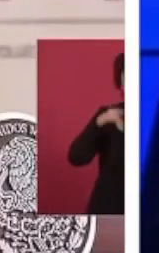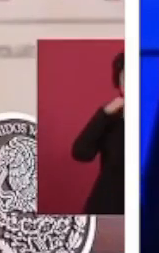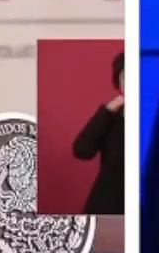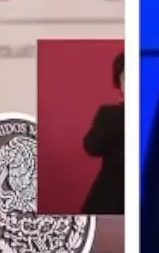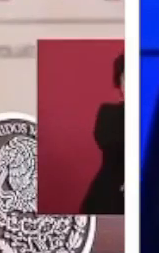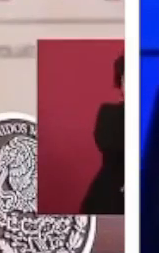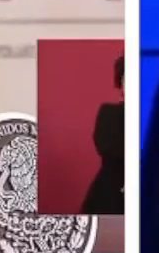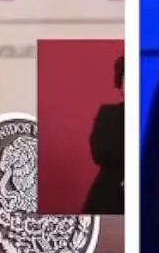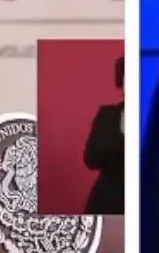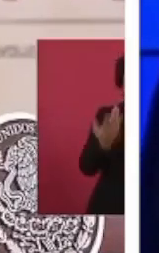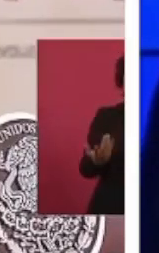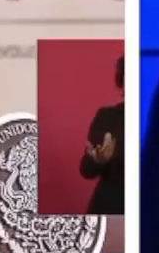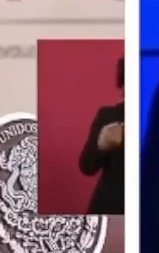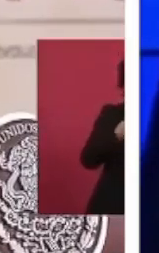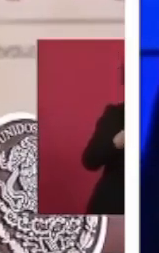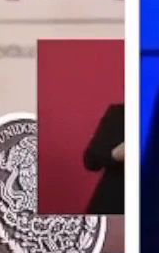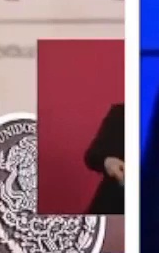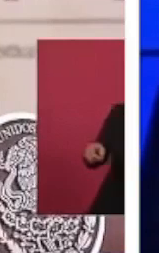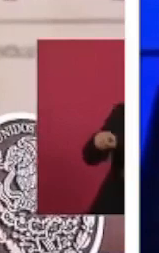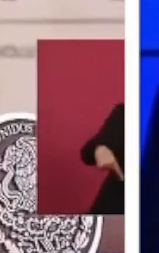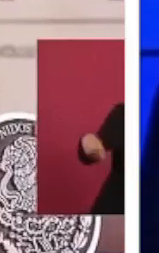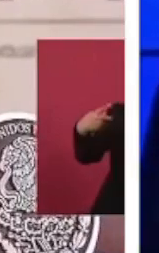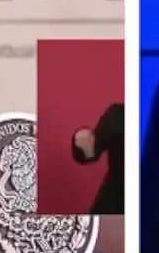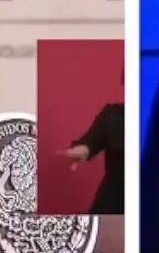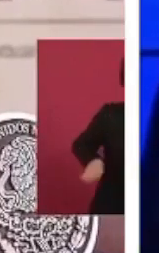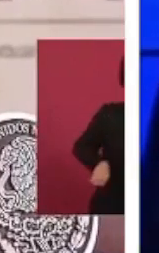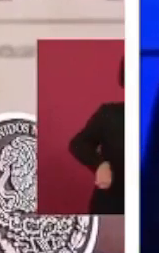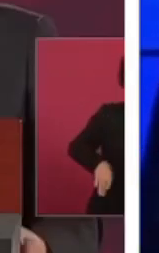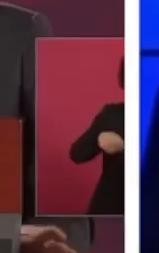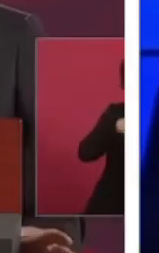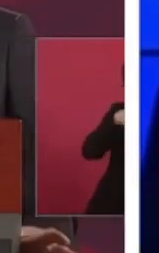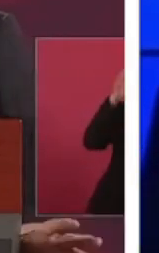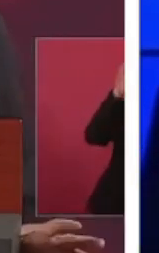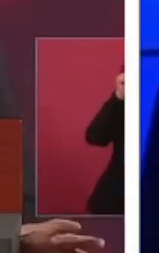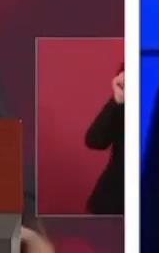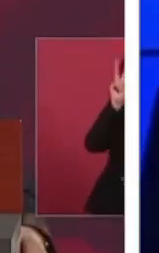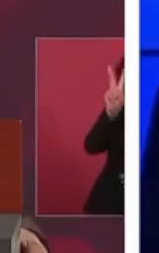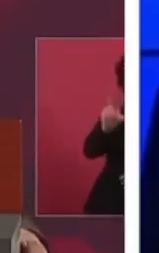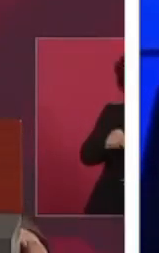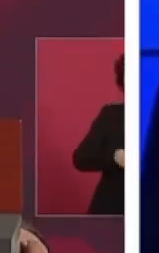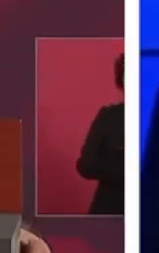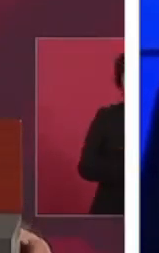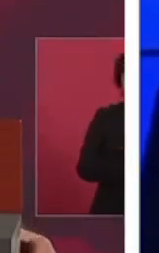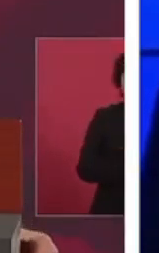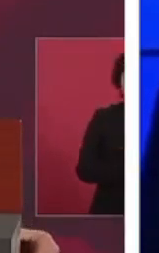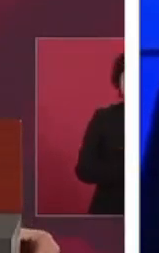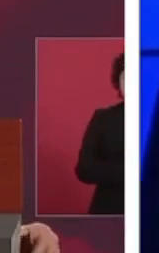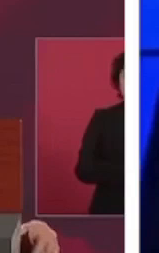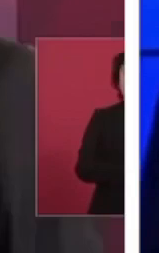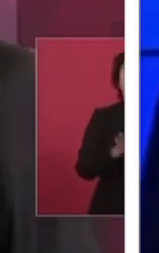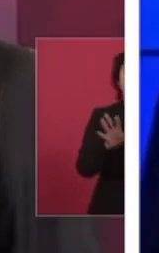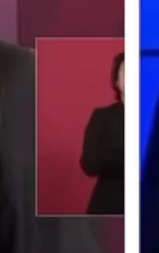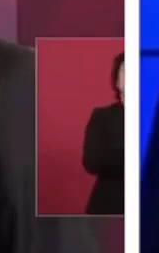cultural, y nunca dejemos de tener en cuenta que ese sistema nefasto ha asesinado a 150 millones de seres humanos. Entonces hay que